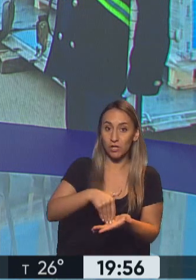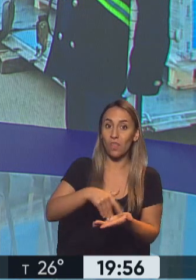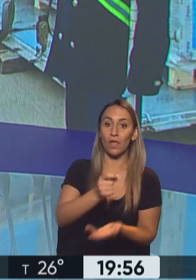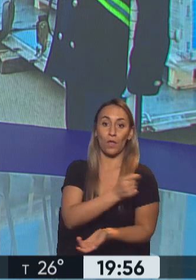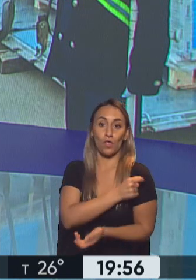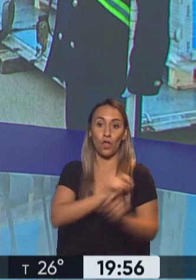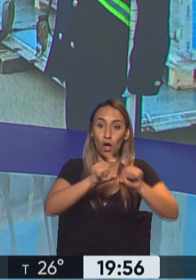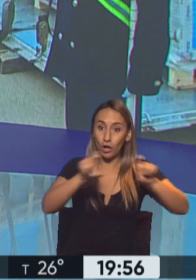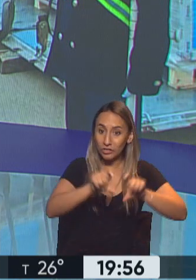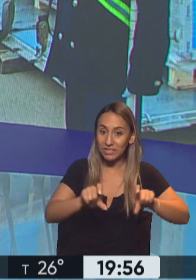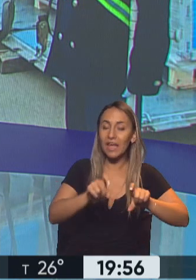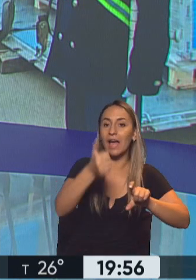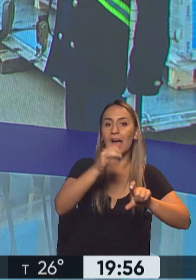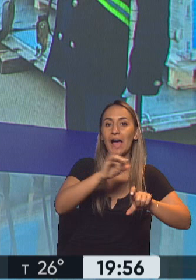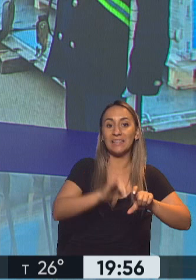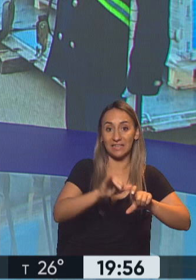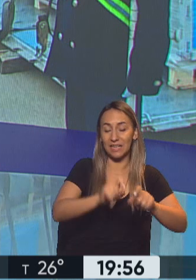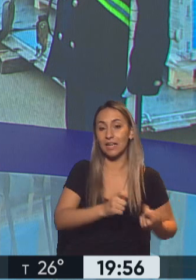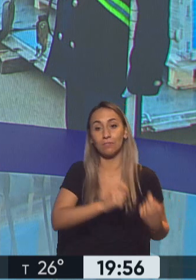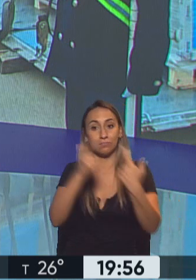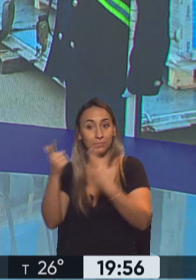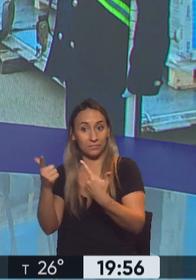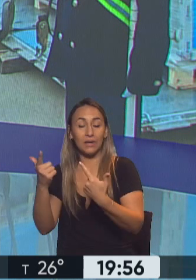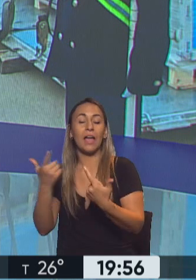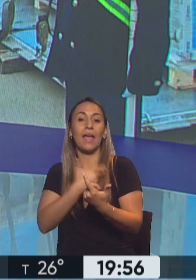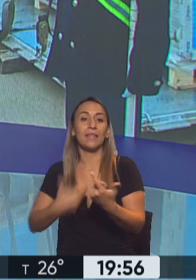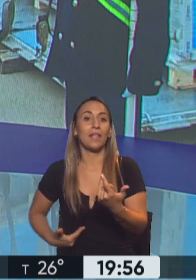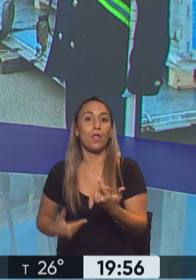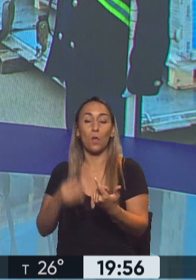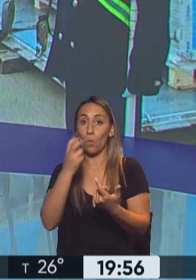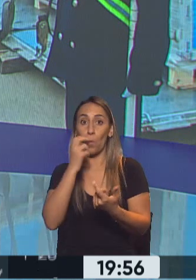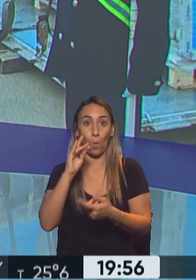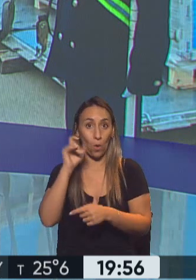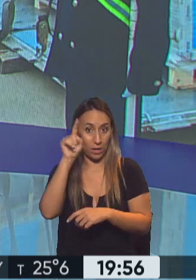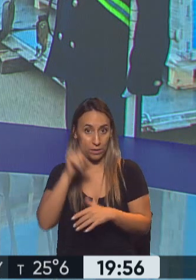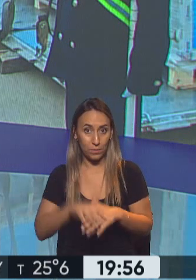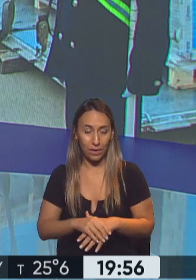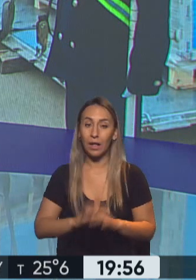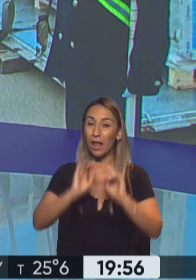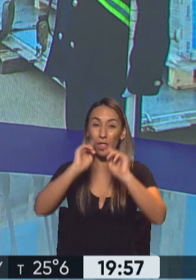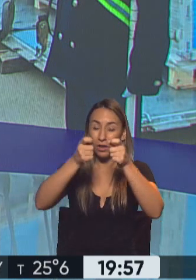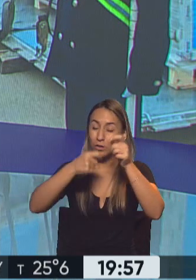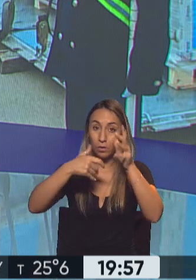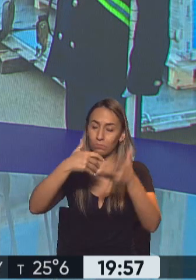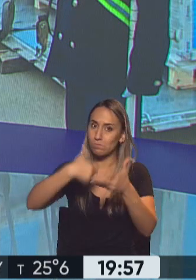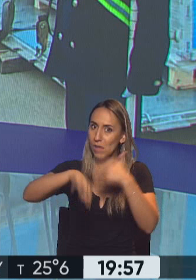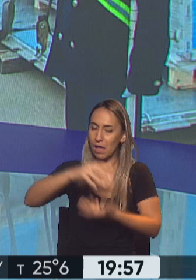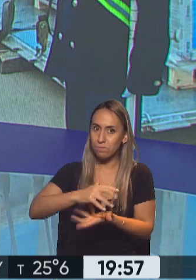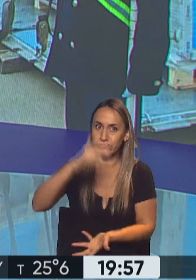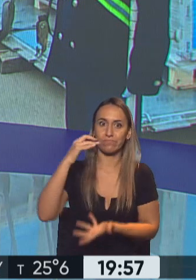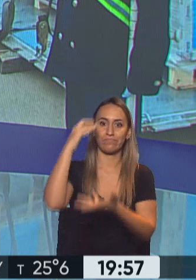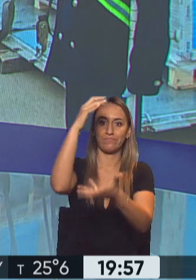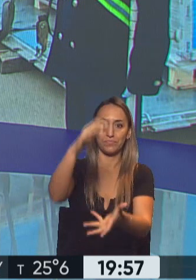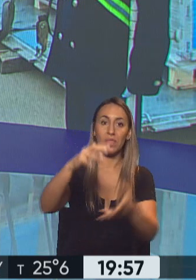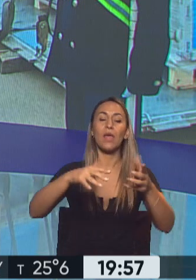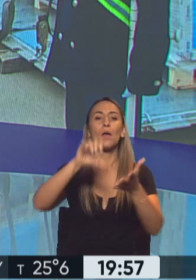de AstraZeneca al Estado Plurinacional de Bolivia. Es la donación más importante entre países latinoamericanos